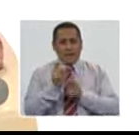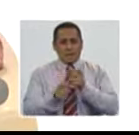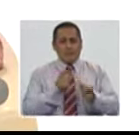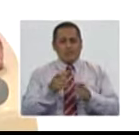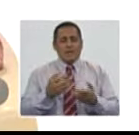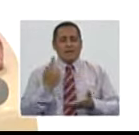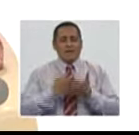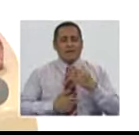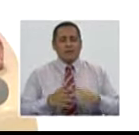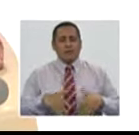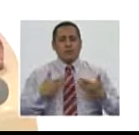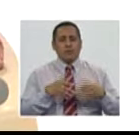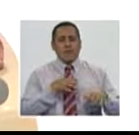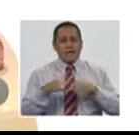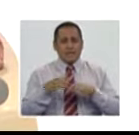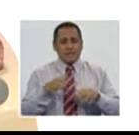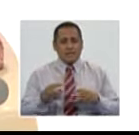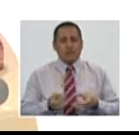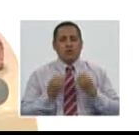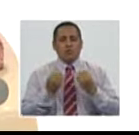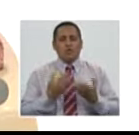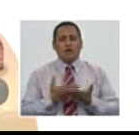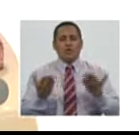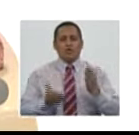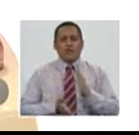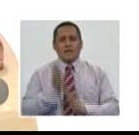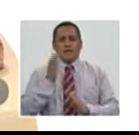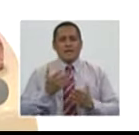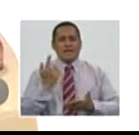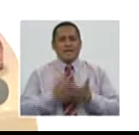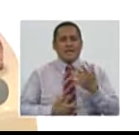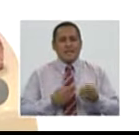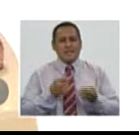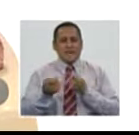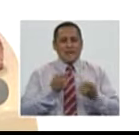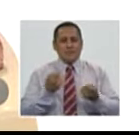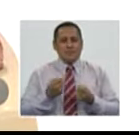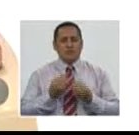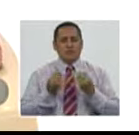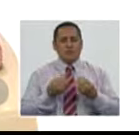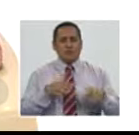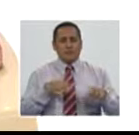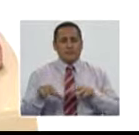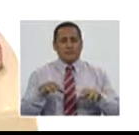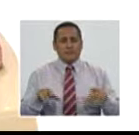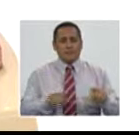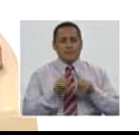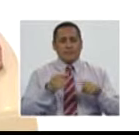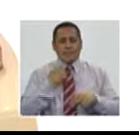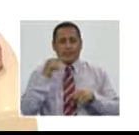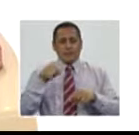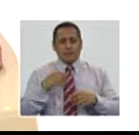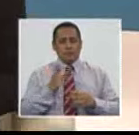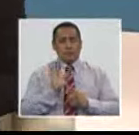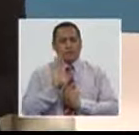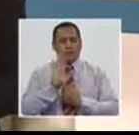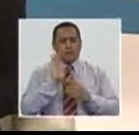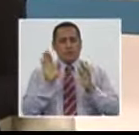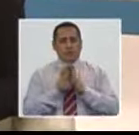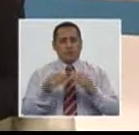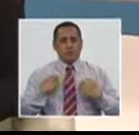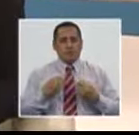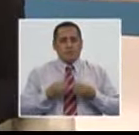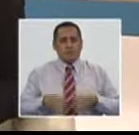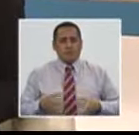a la gente qué es lo que podrían hacer a dónde acudir qué trámites y el costo claro es que es eso precisamente no